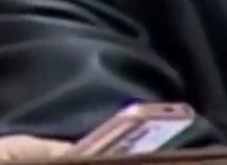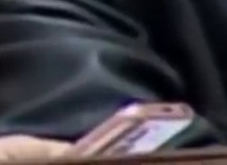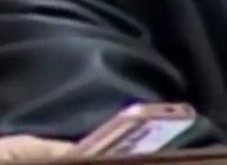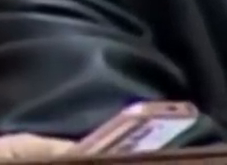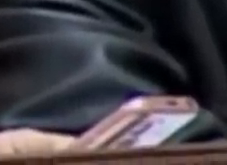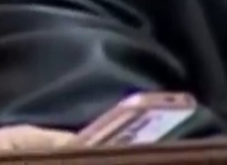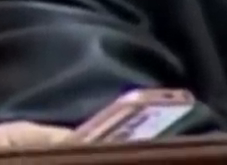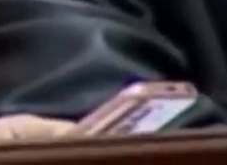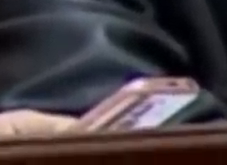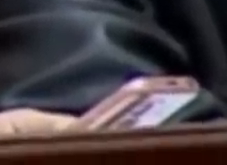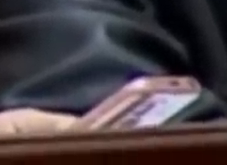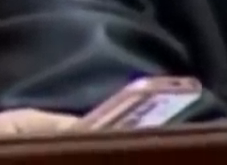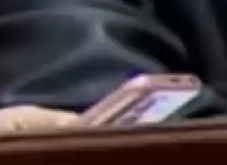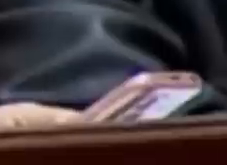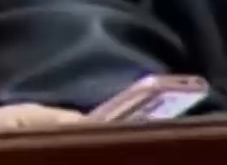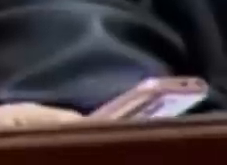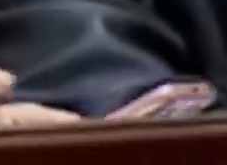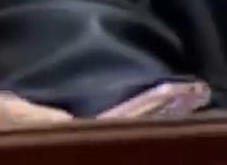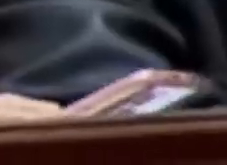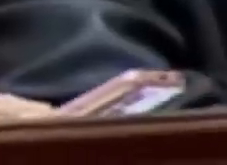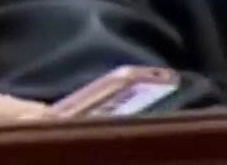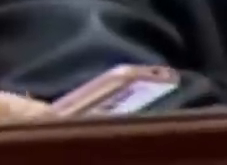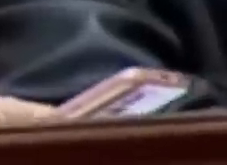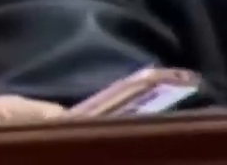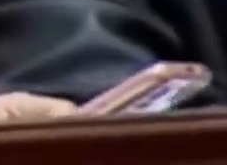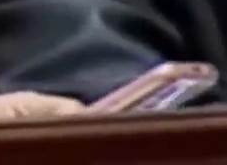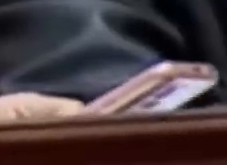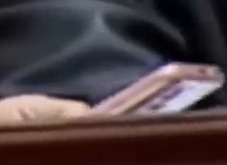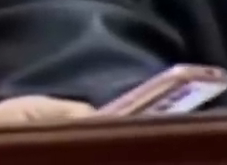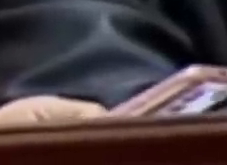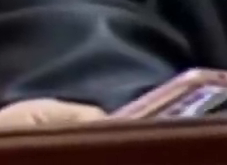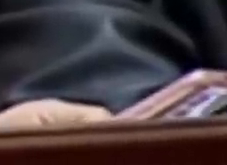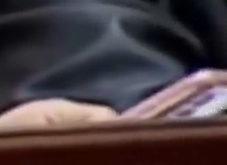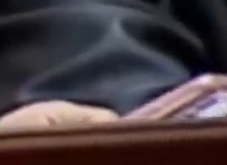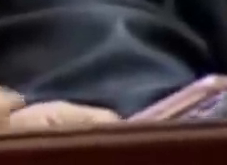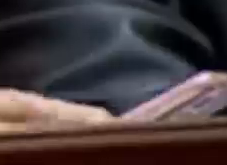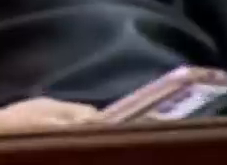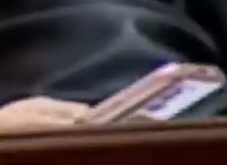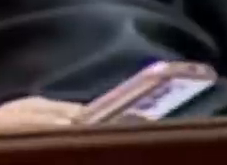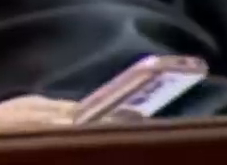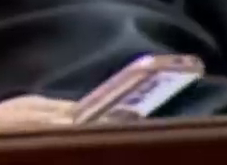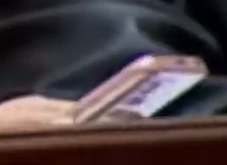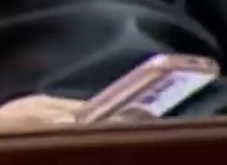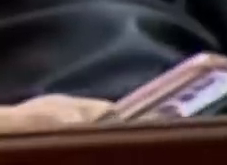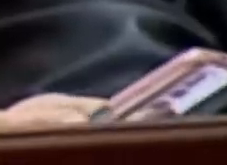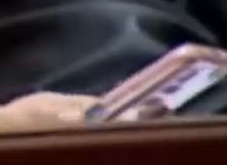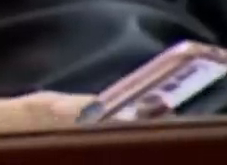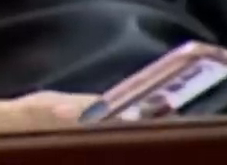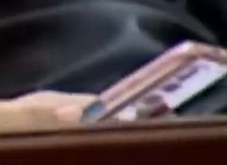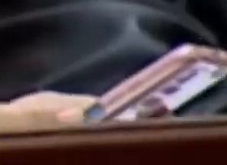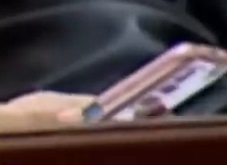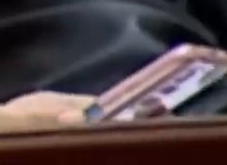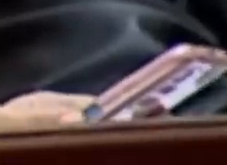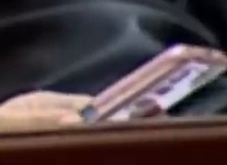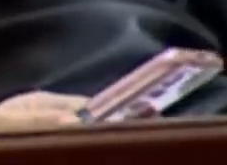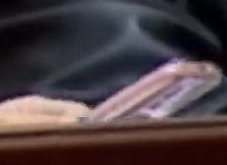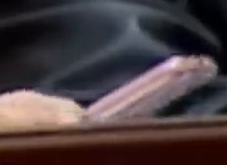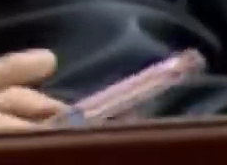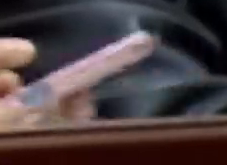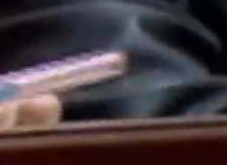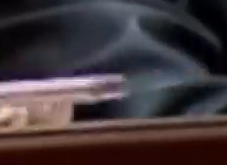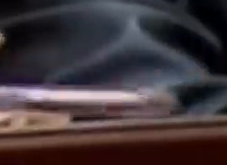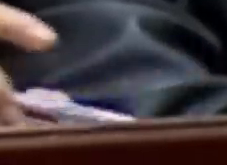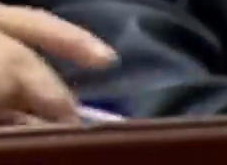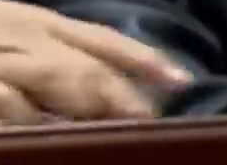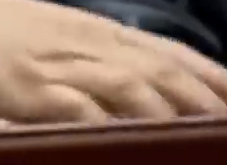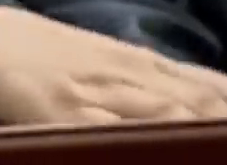un informe de la labor realizada. Esto, vuelvo a repetir, está en el reglamento y por ello consultaba